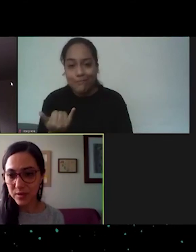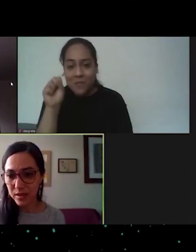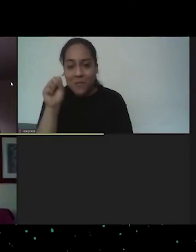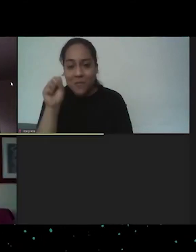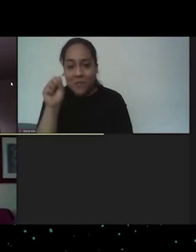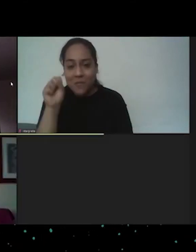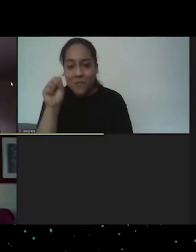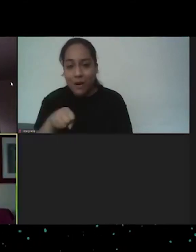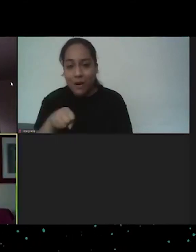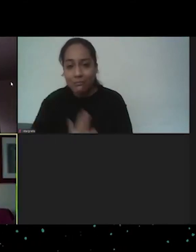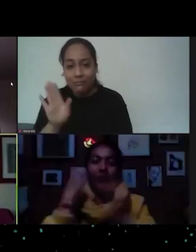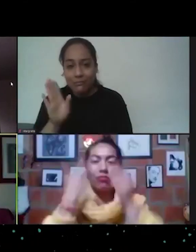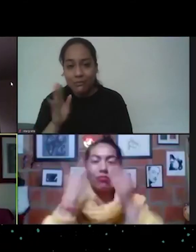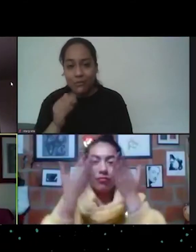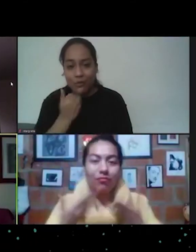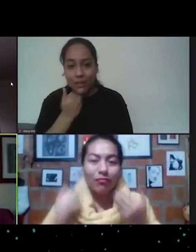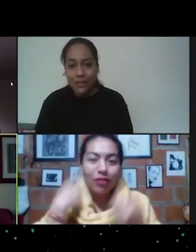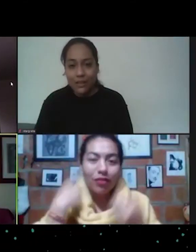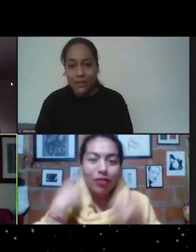entonces.